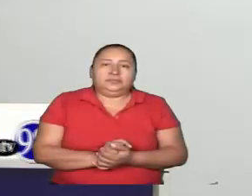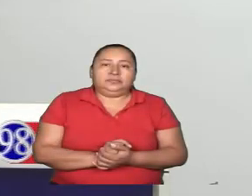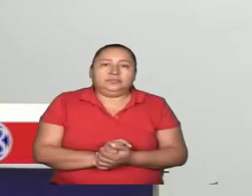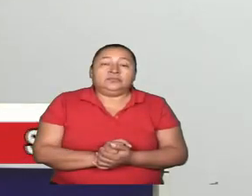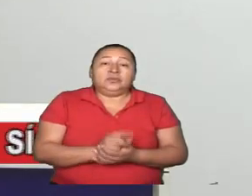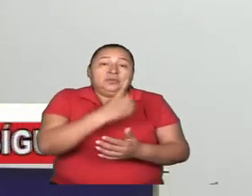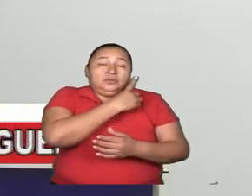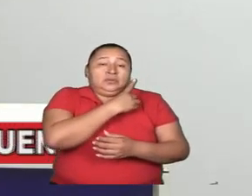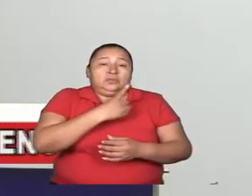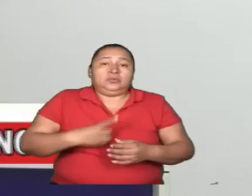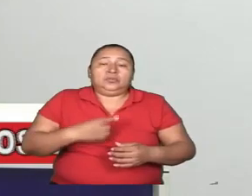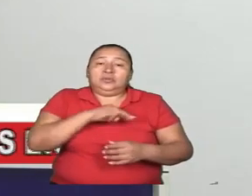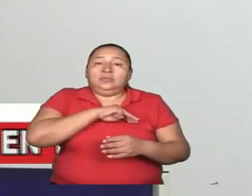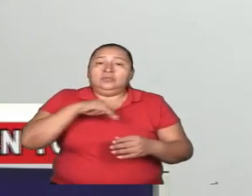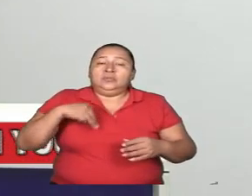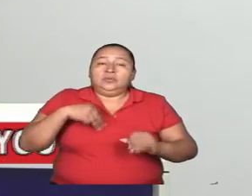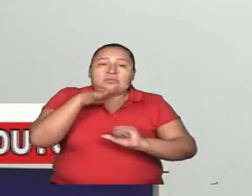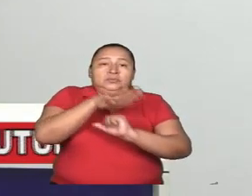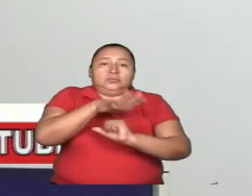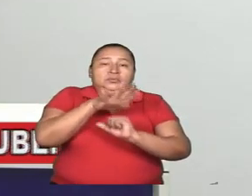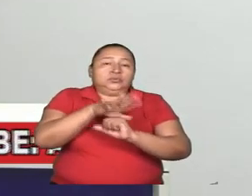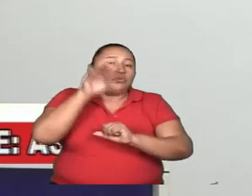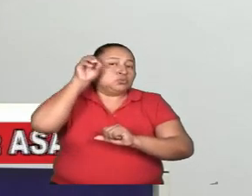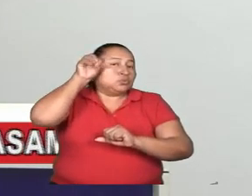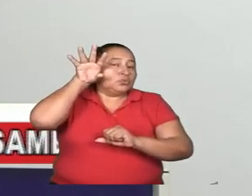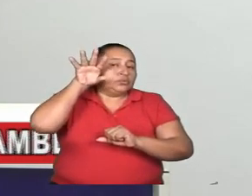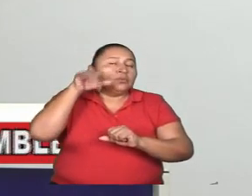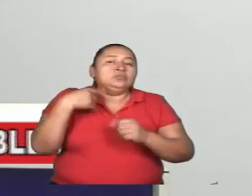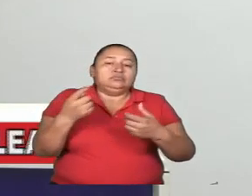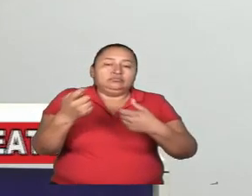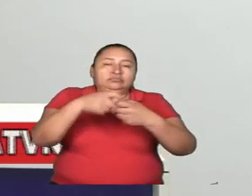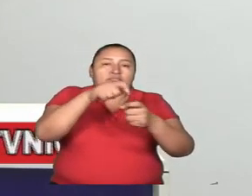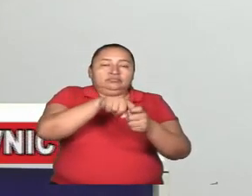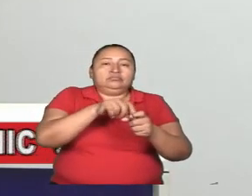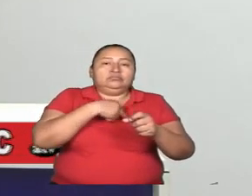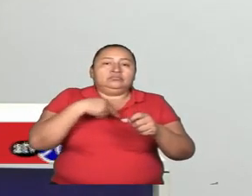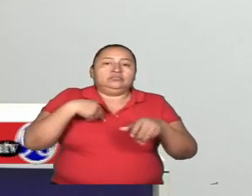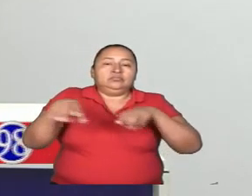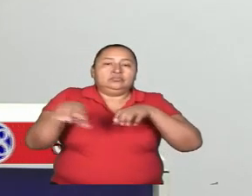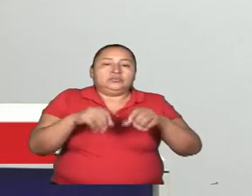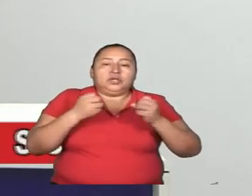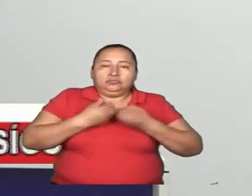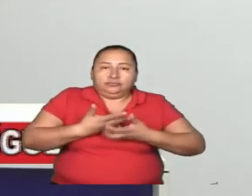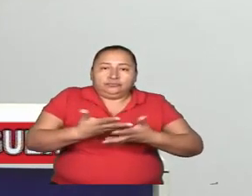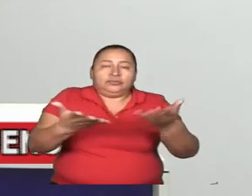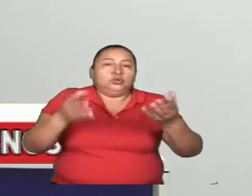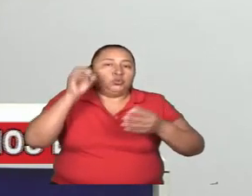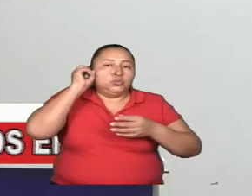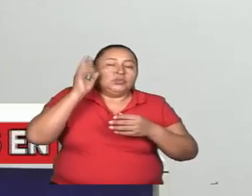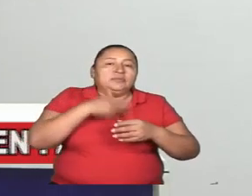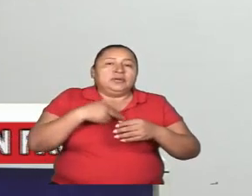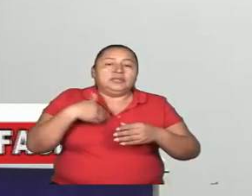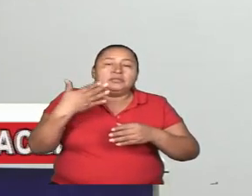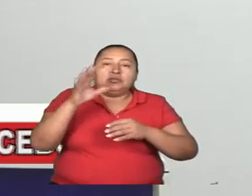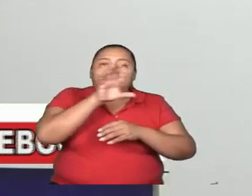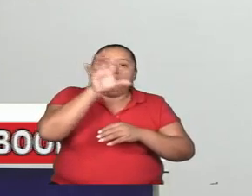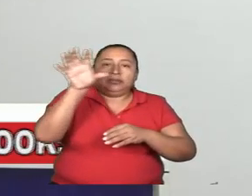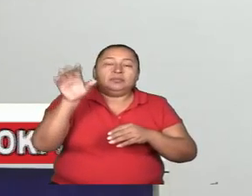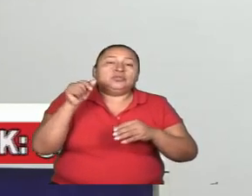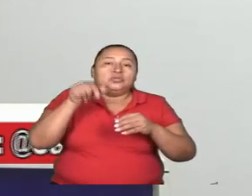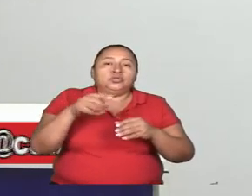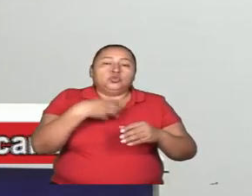Los diputados miembros de la Comisión de Turismo se integrarán a las actividades de promoción turística que se desarrollarán en los departamentos de los